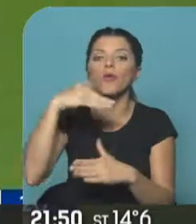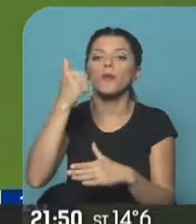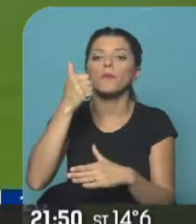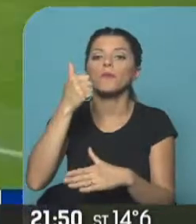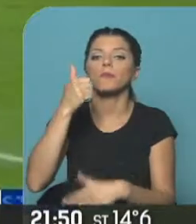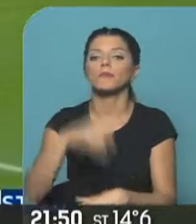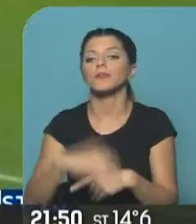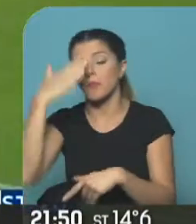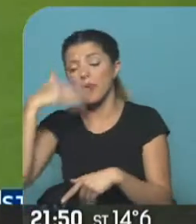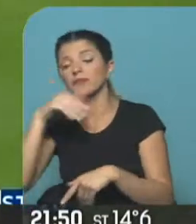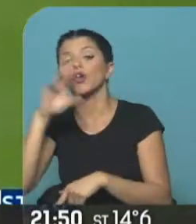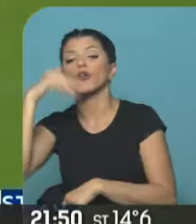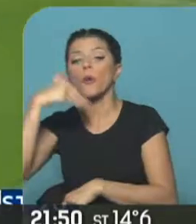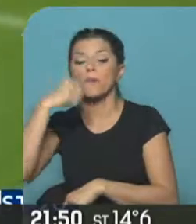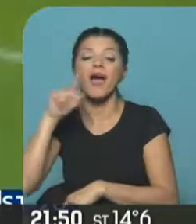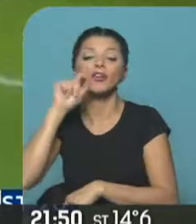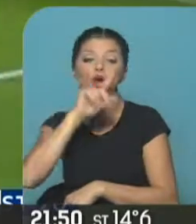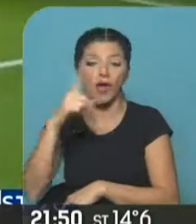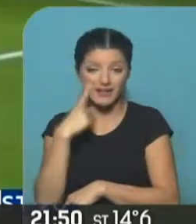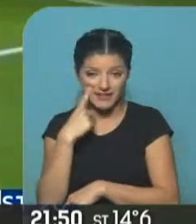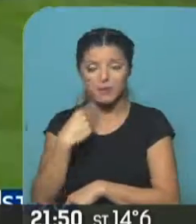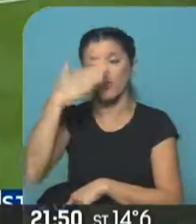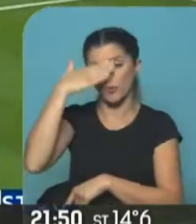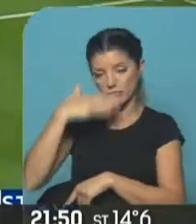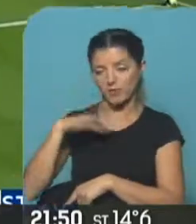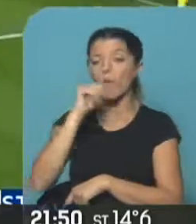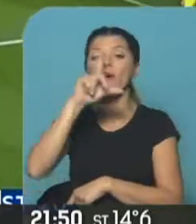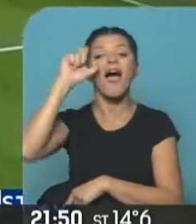Y por último, Valente, después